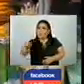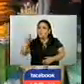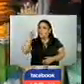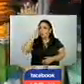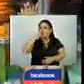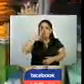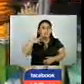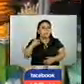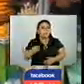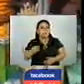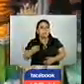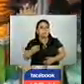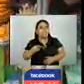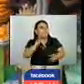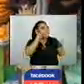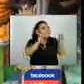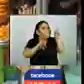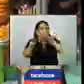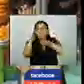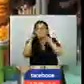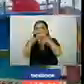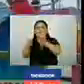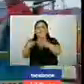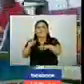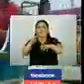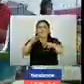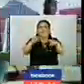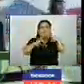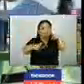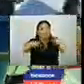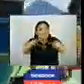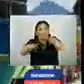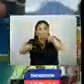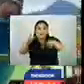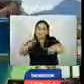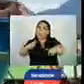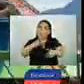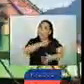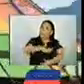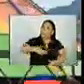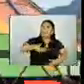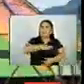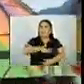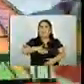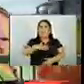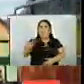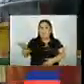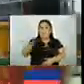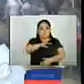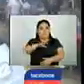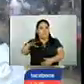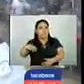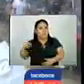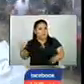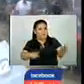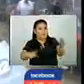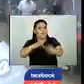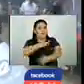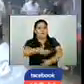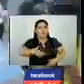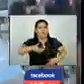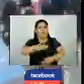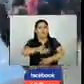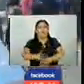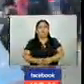bien atractivo los juegos también, bien entretenido para venir aquí con la familia a disfrutar un buen